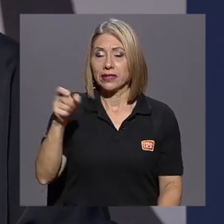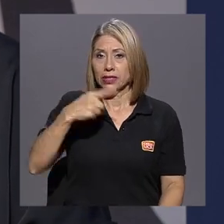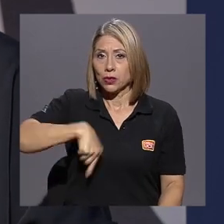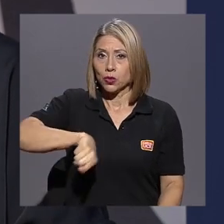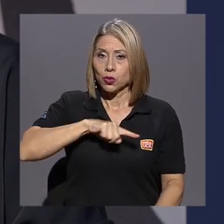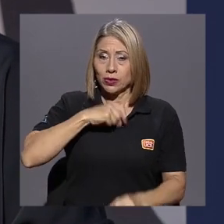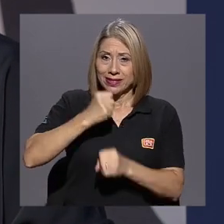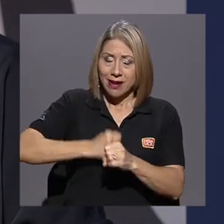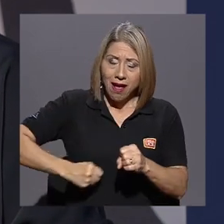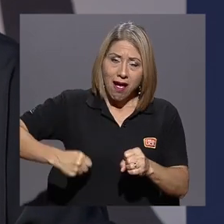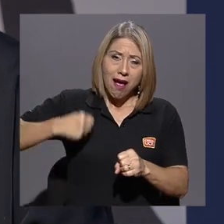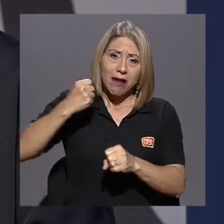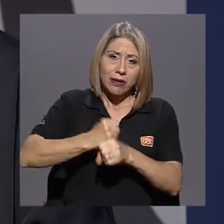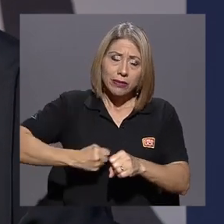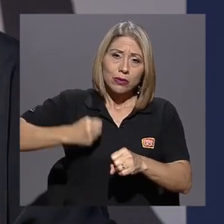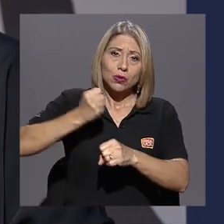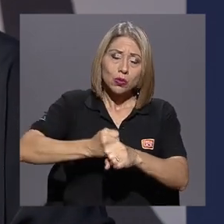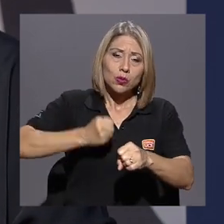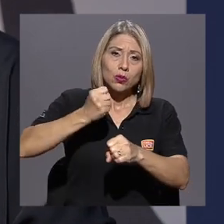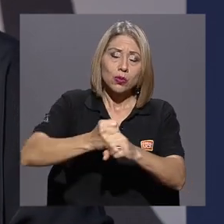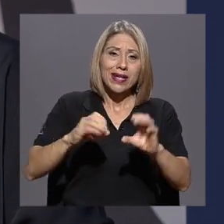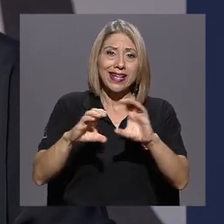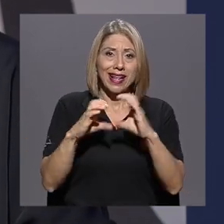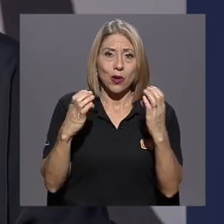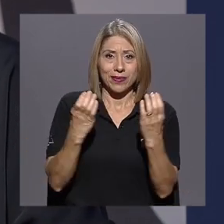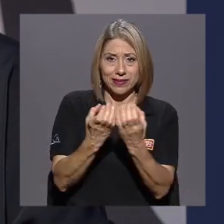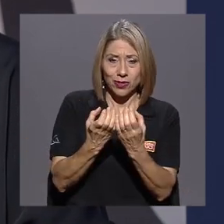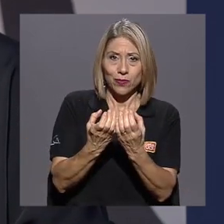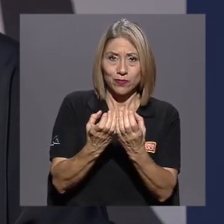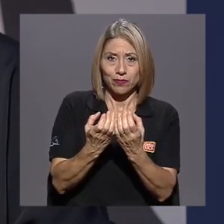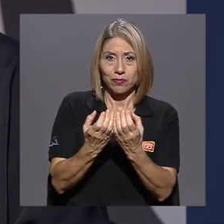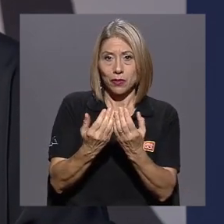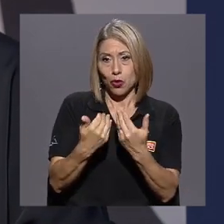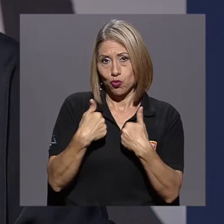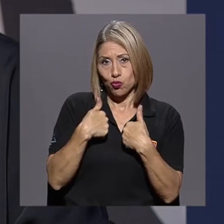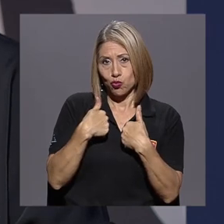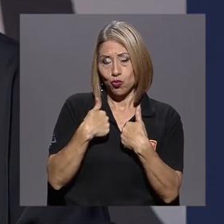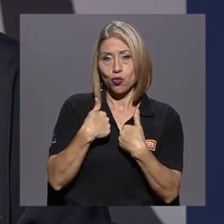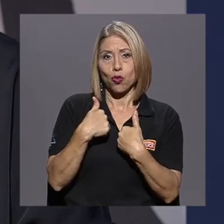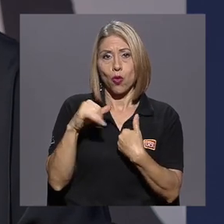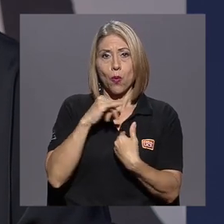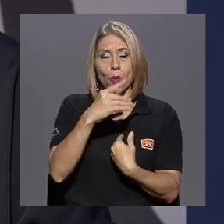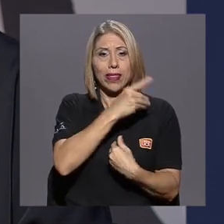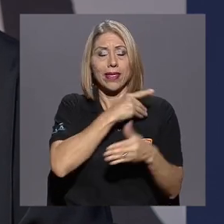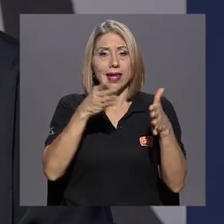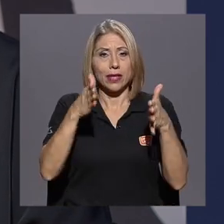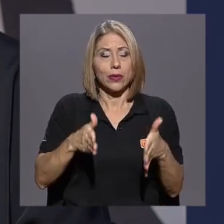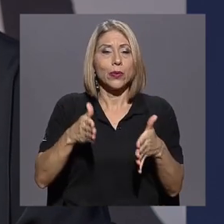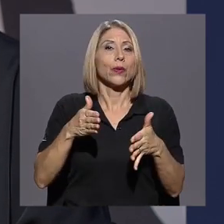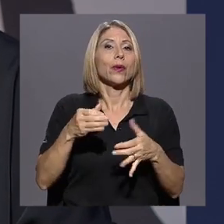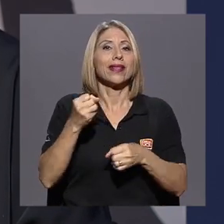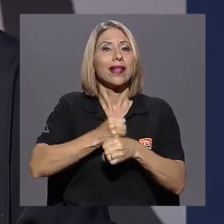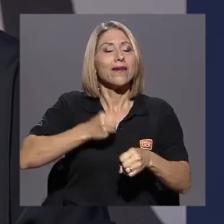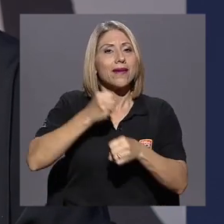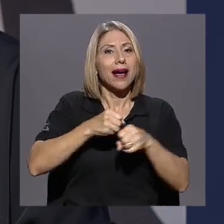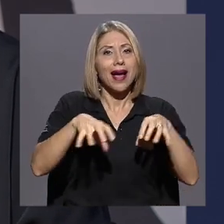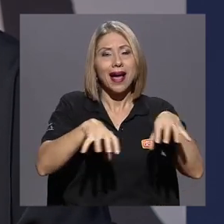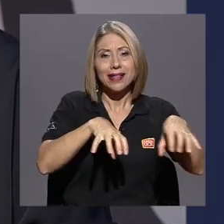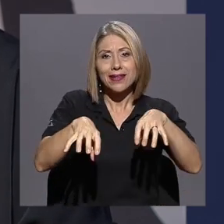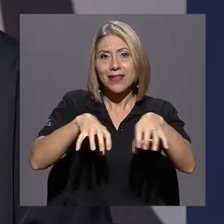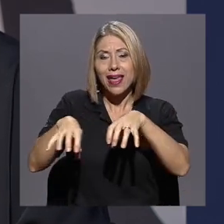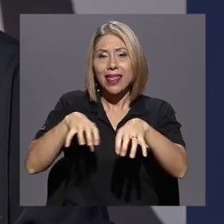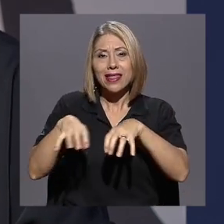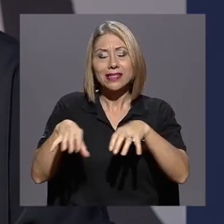estamos trabajando arduamente desde la comisión y en mi caso como directora en lo que es las actividades